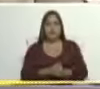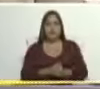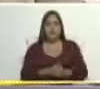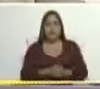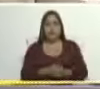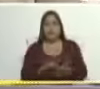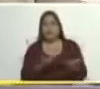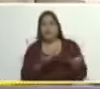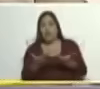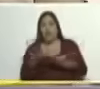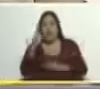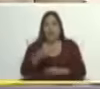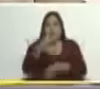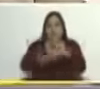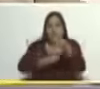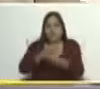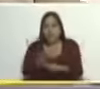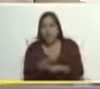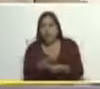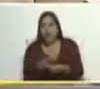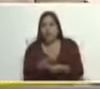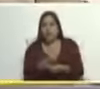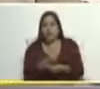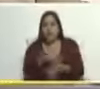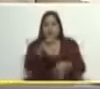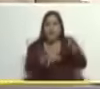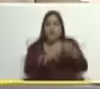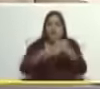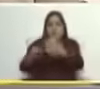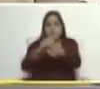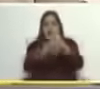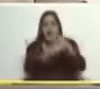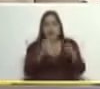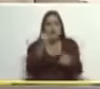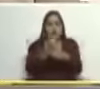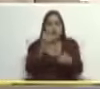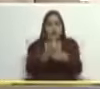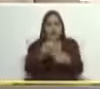que debe haber una recompensa justa por el trabajo.